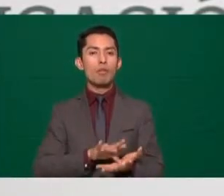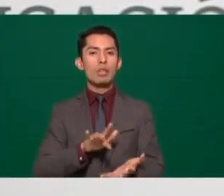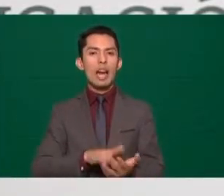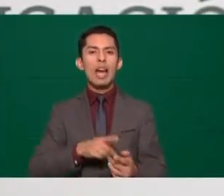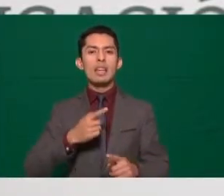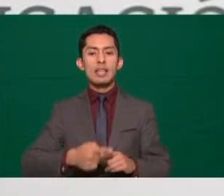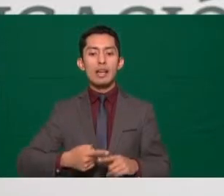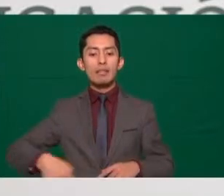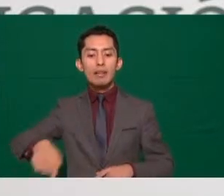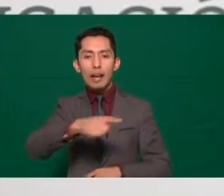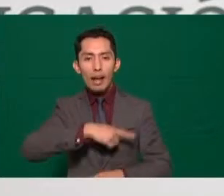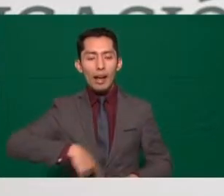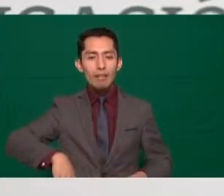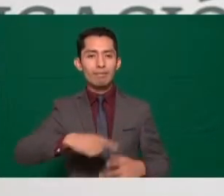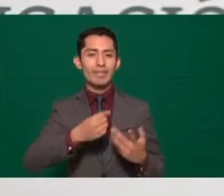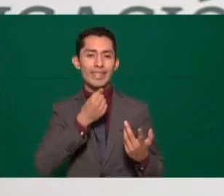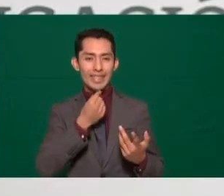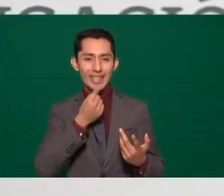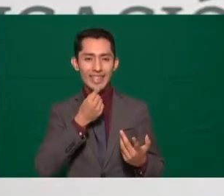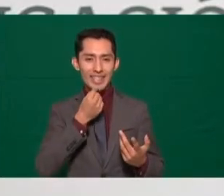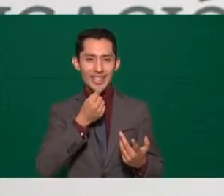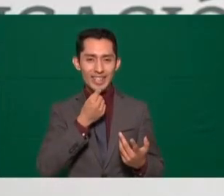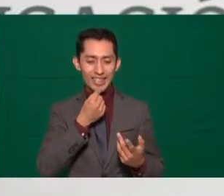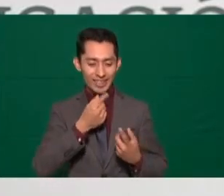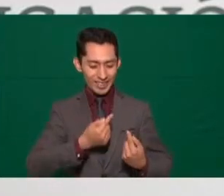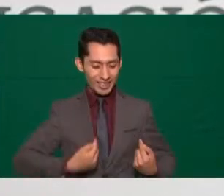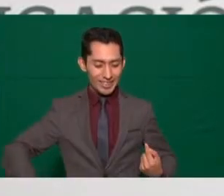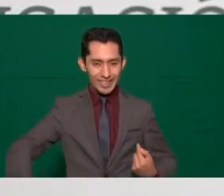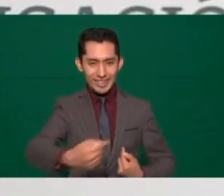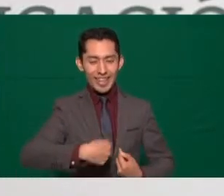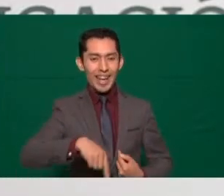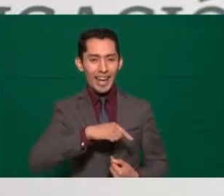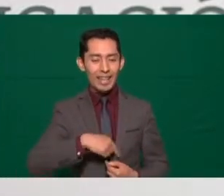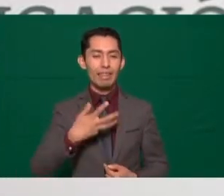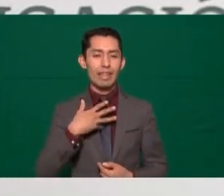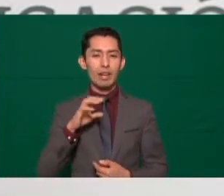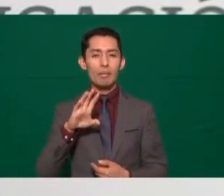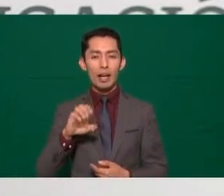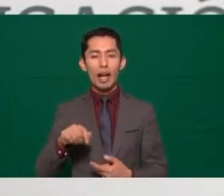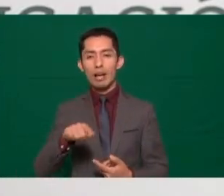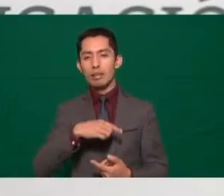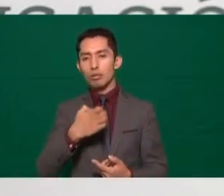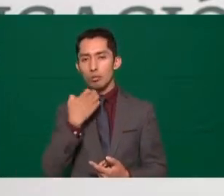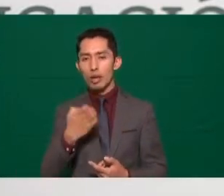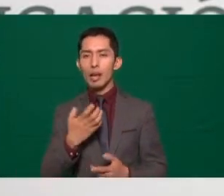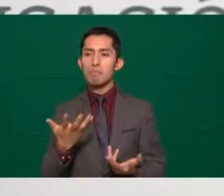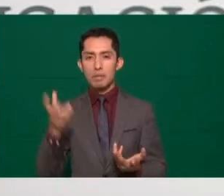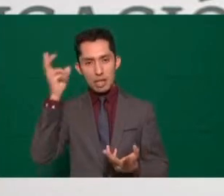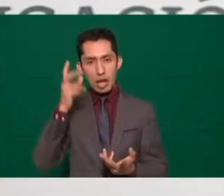estancias infantiles con becas. En el caso de Hidalgo,